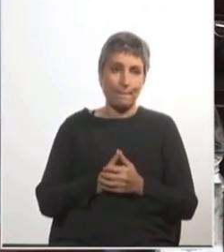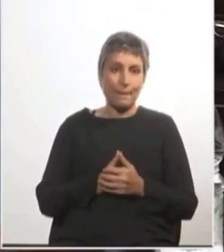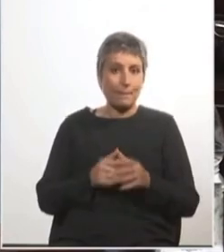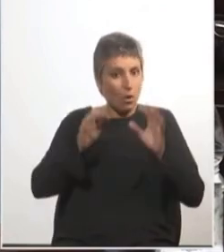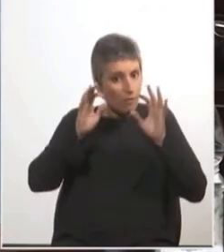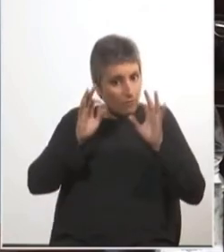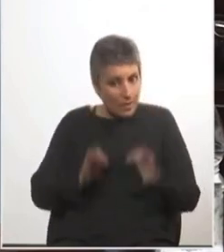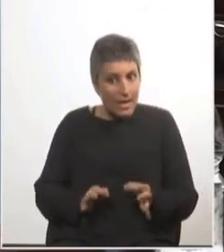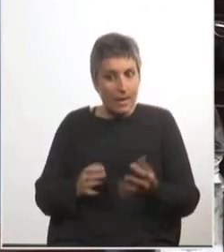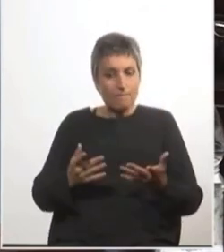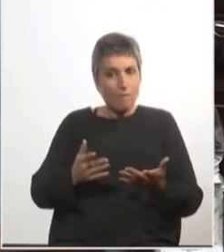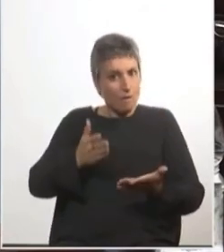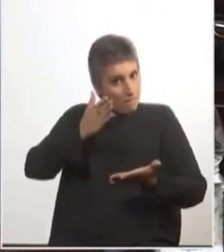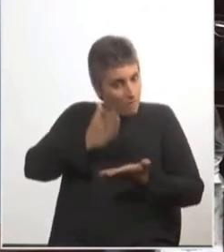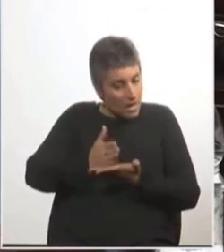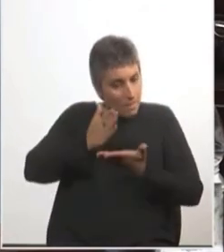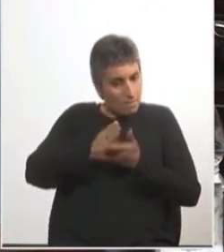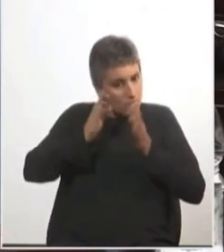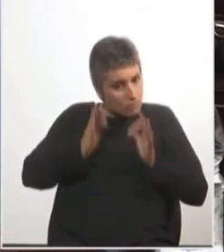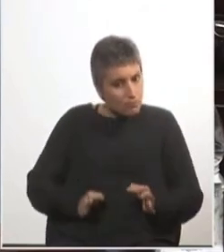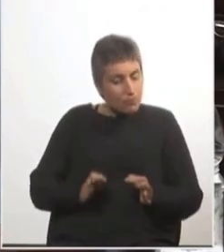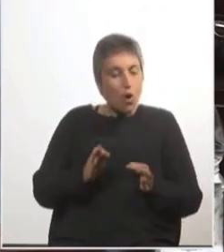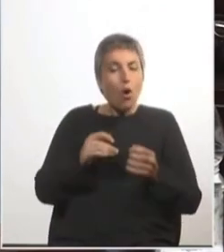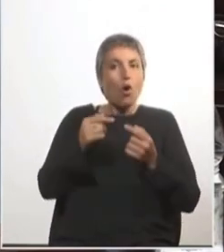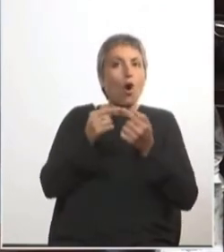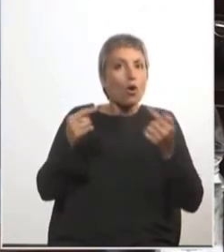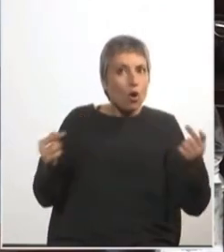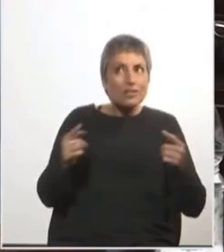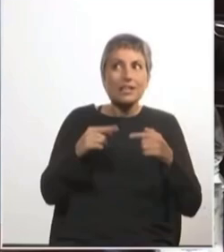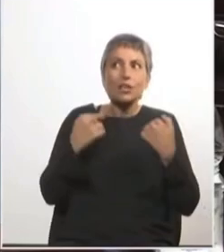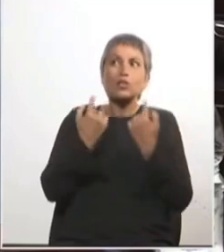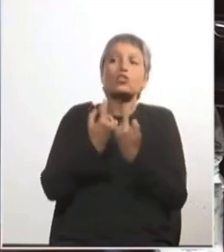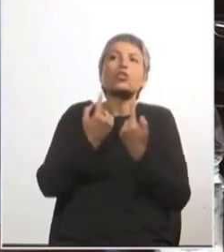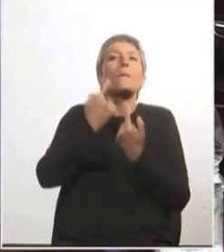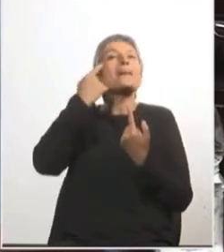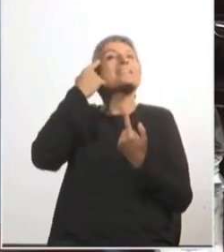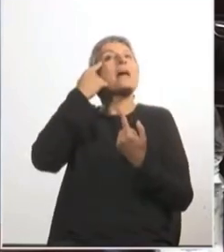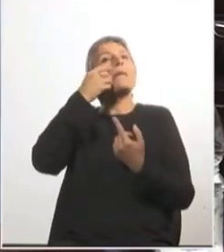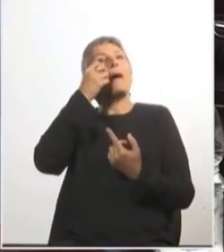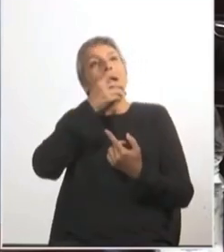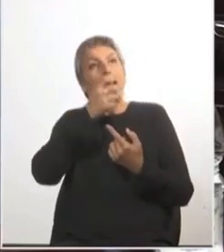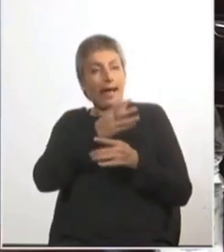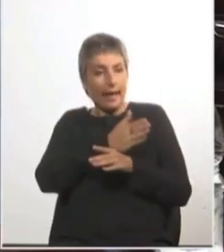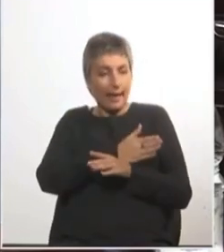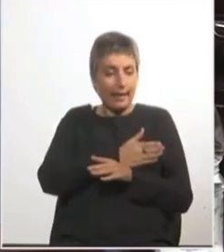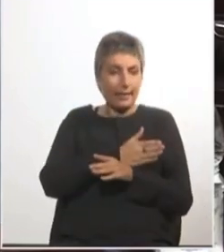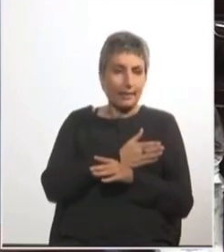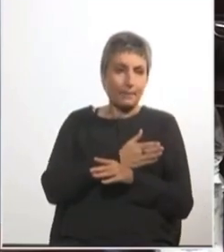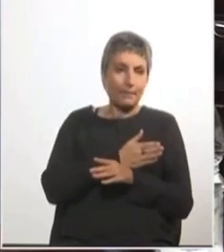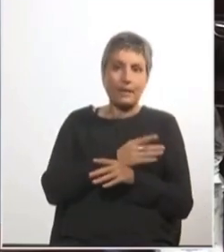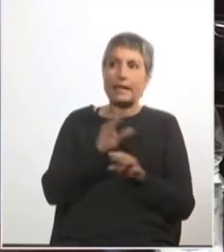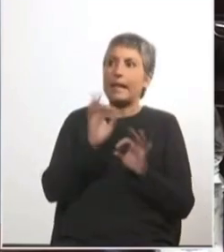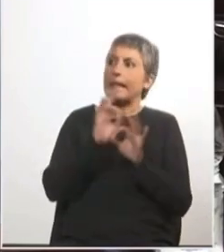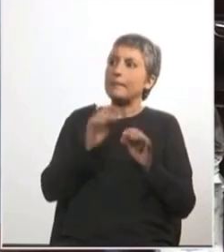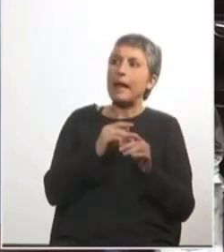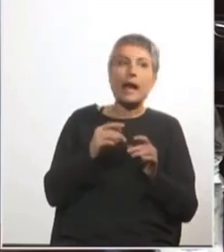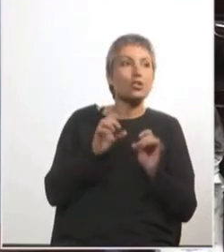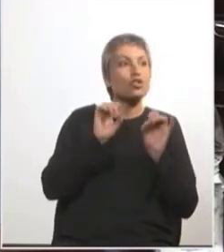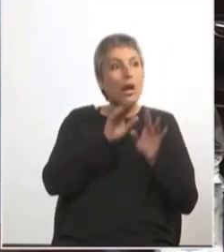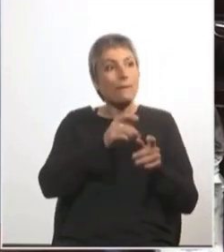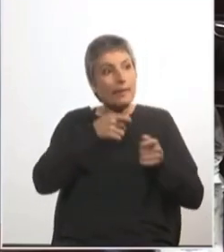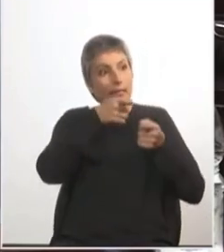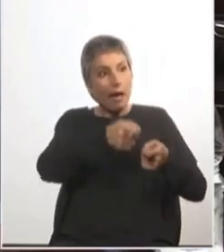coherentes, consistentes con los aspectos que nosotros criticábamos, que más nadie aportaba más